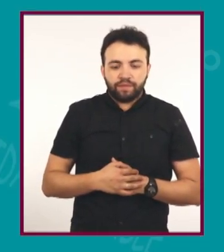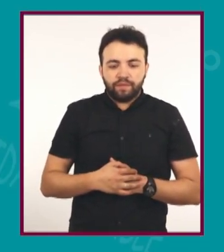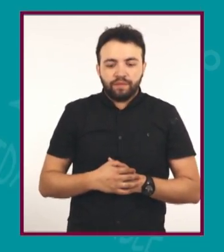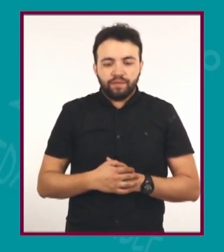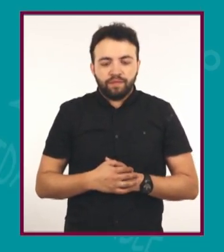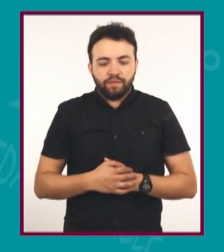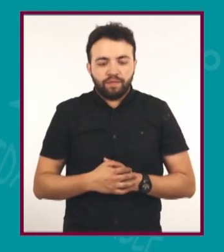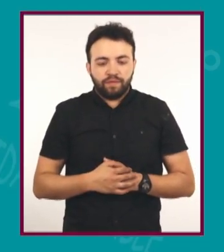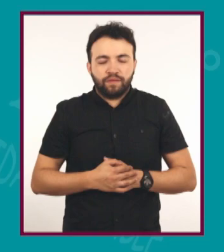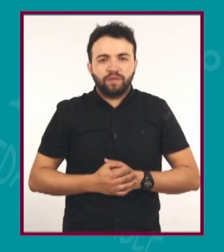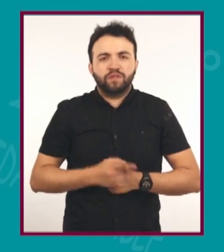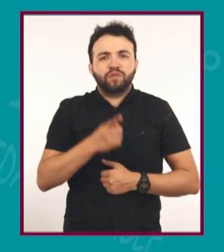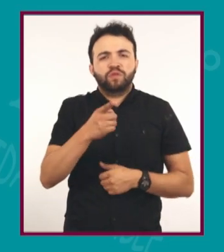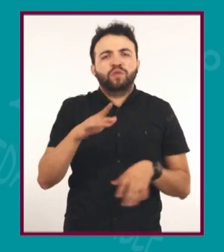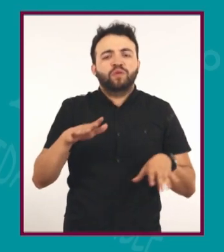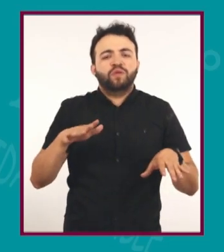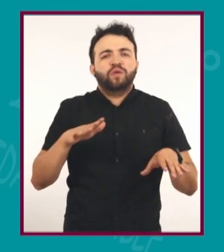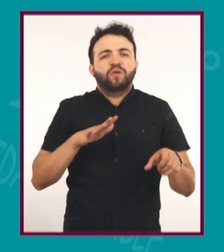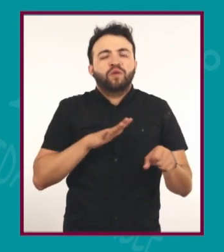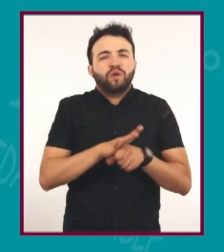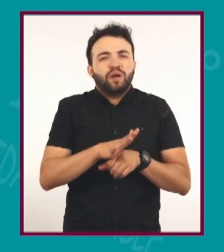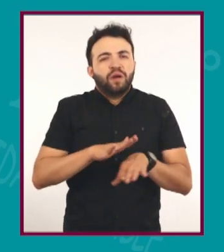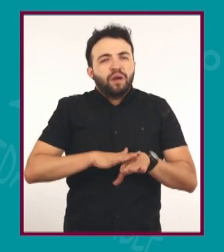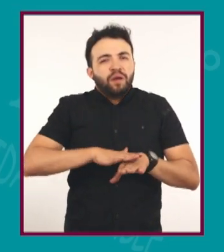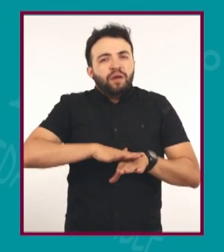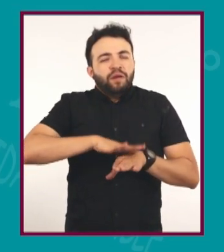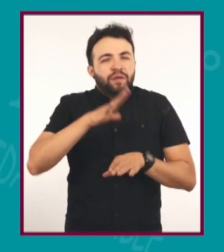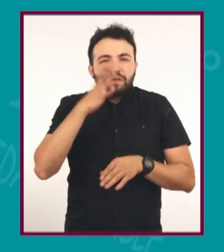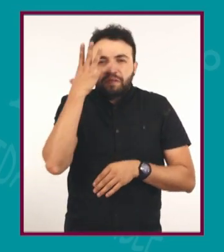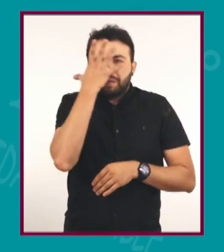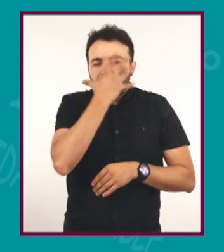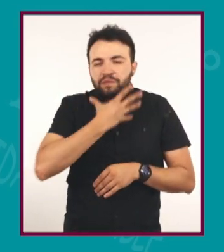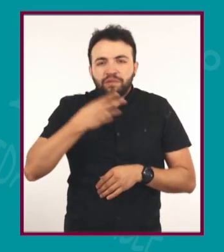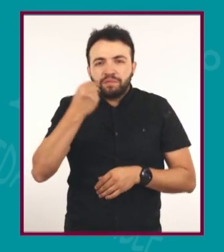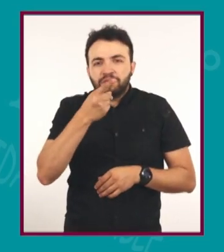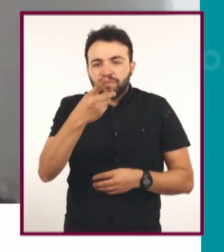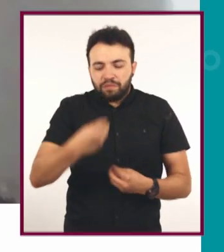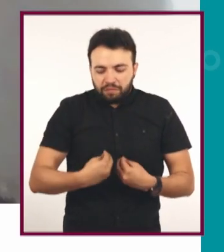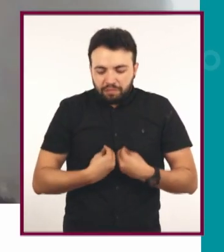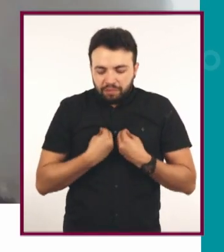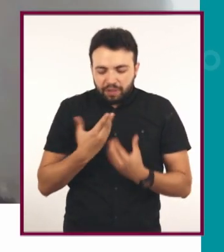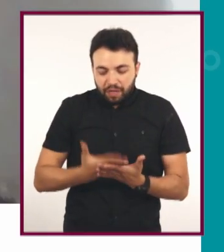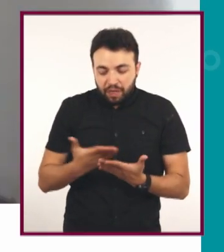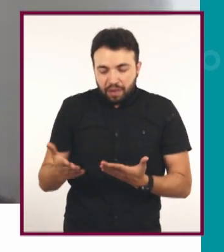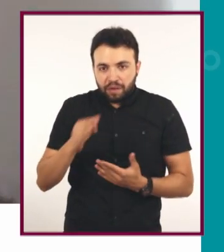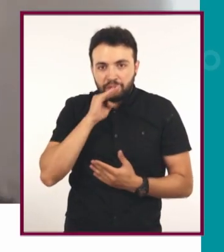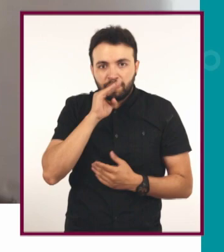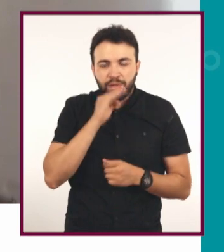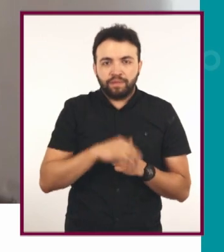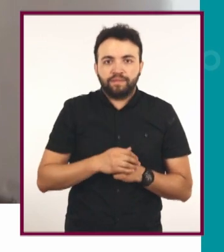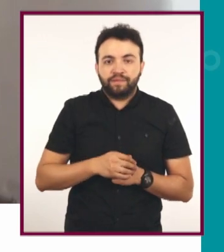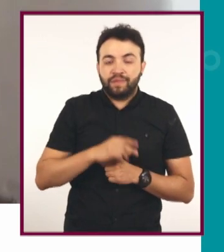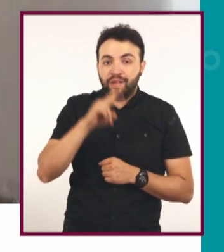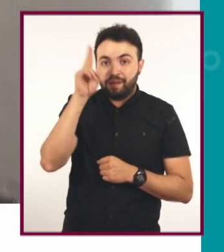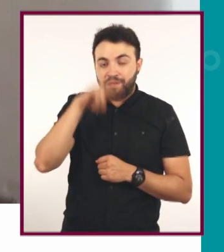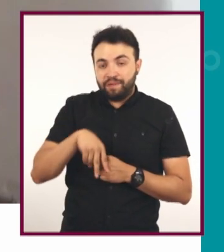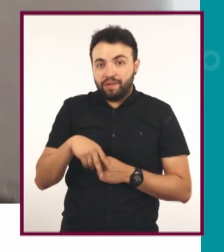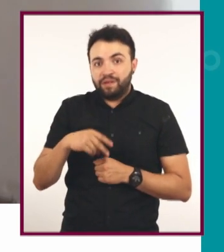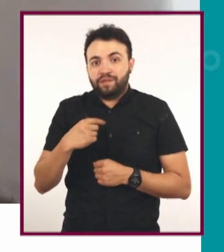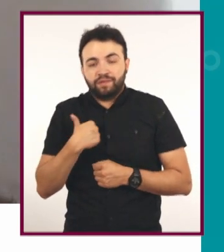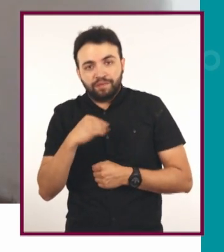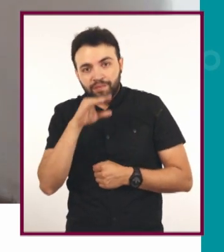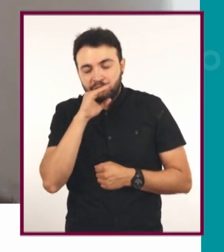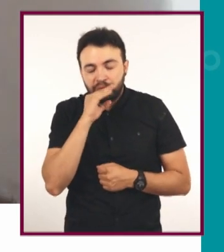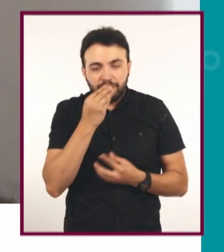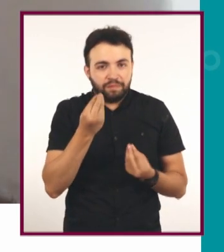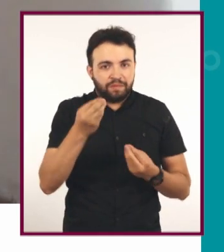Eh, El ser mamá ha sido así,